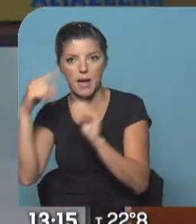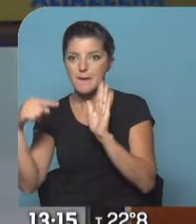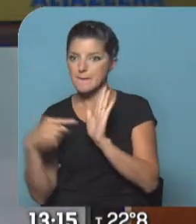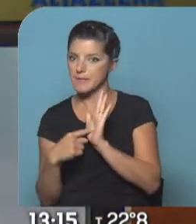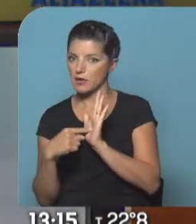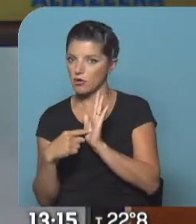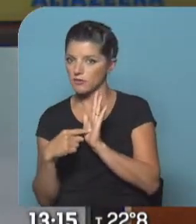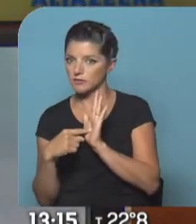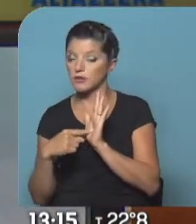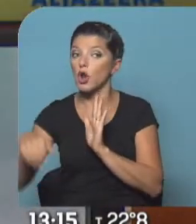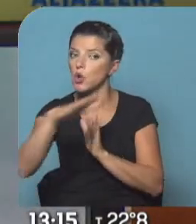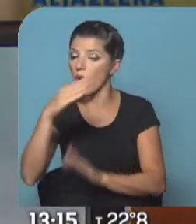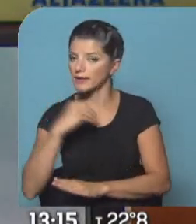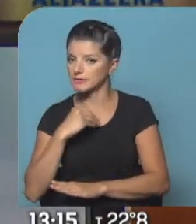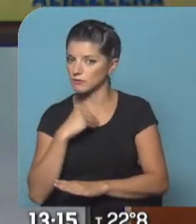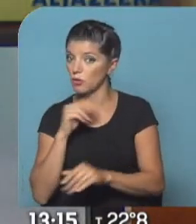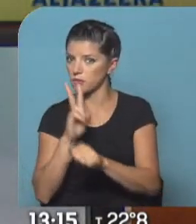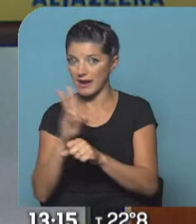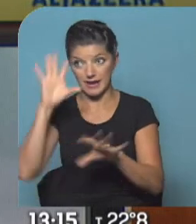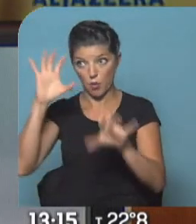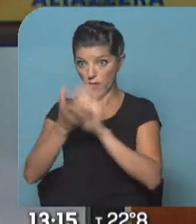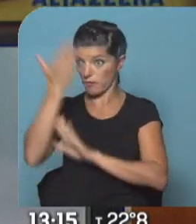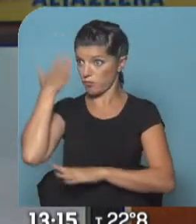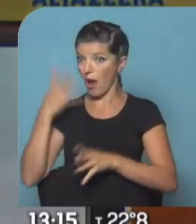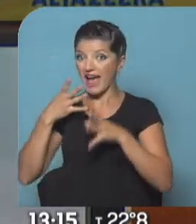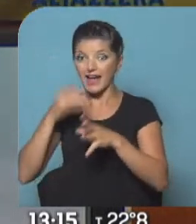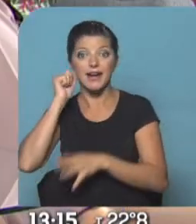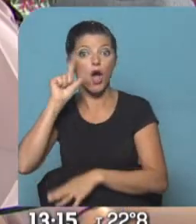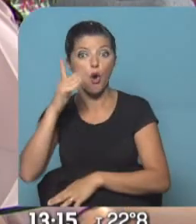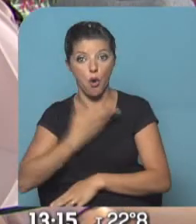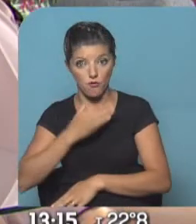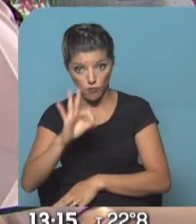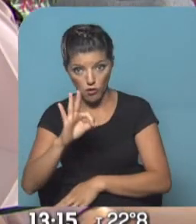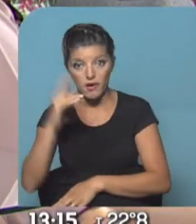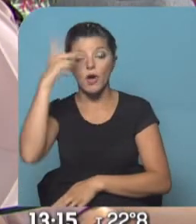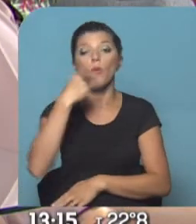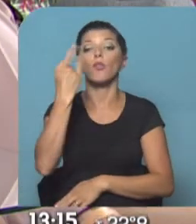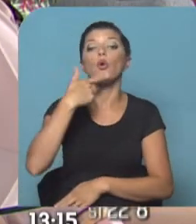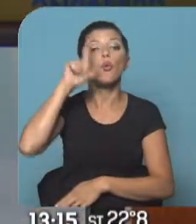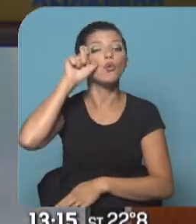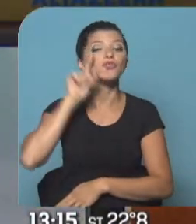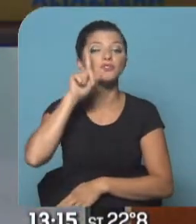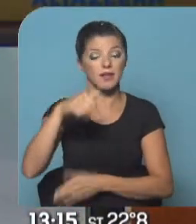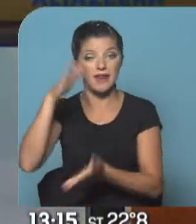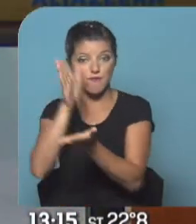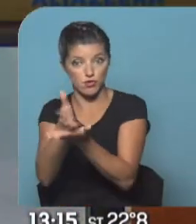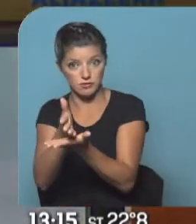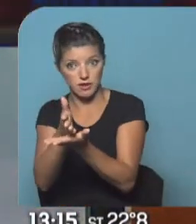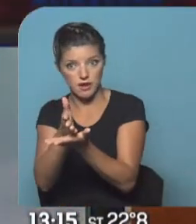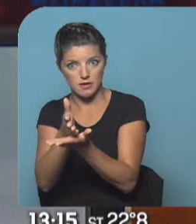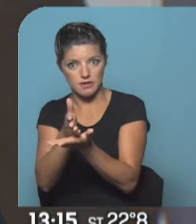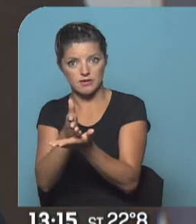protectores de los lugares santos. Recordemos lo que pasó en la Primera Guerra del Golfo, cuando Saddam Hussein puso sus tanques enfrente de la frontera de Arabia Saudita y